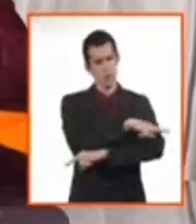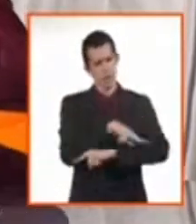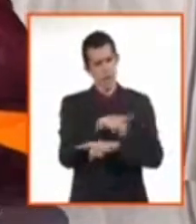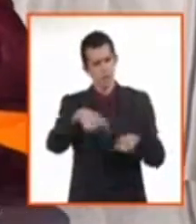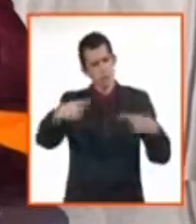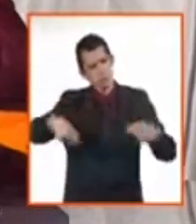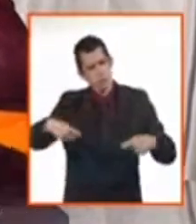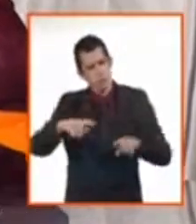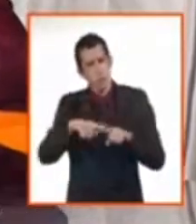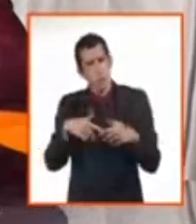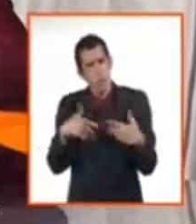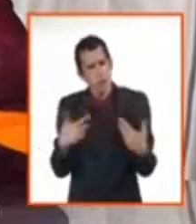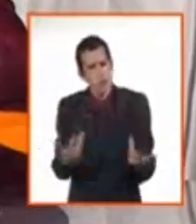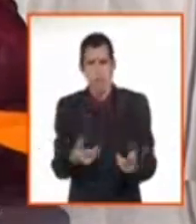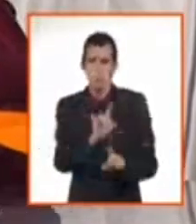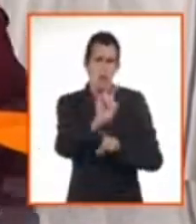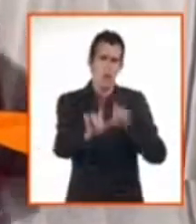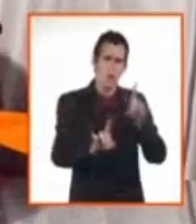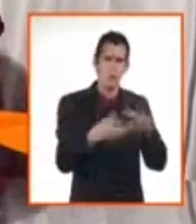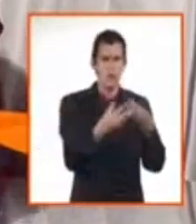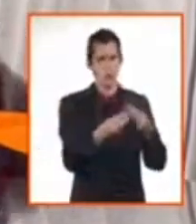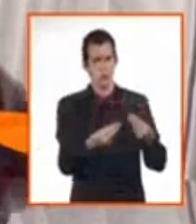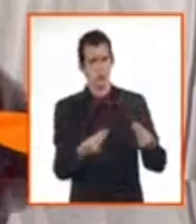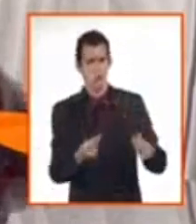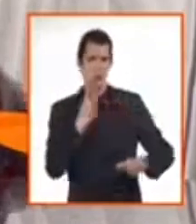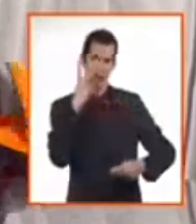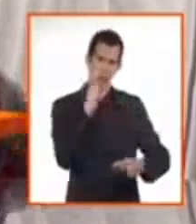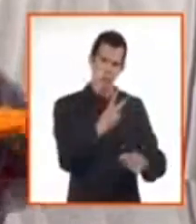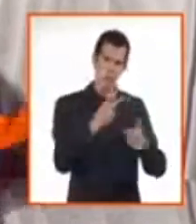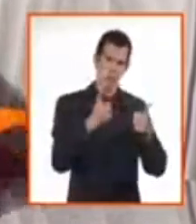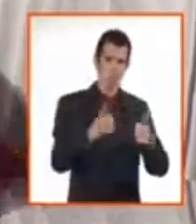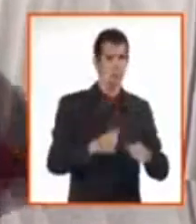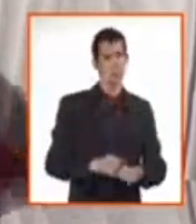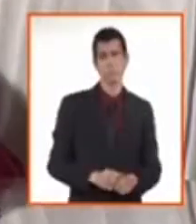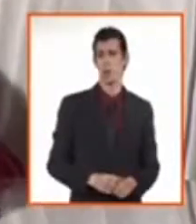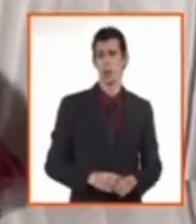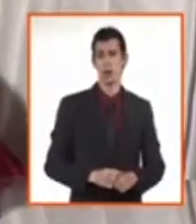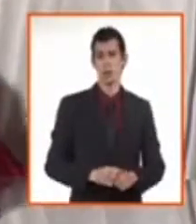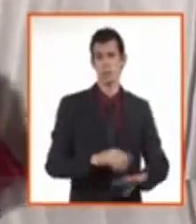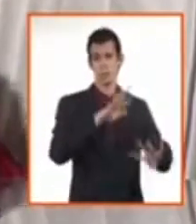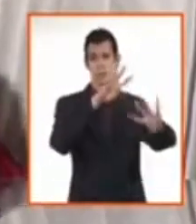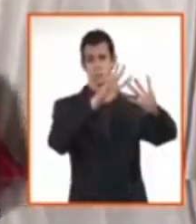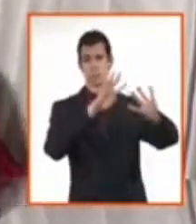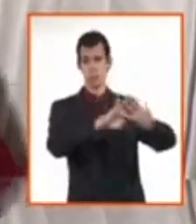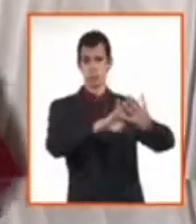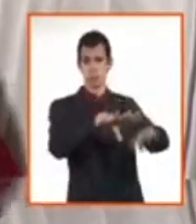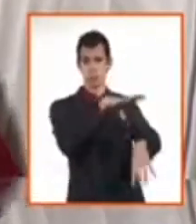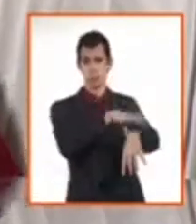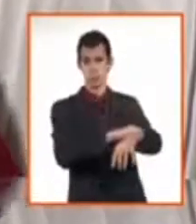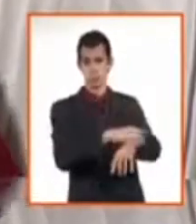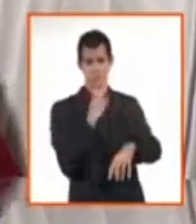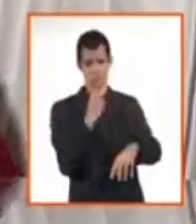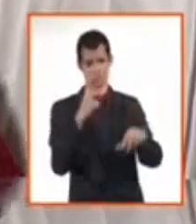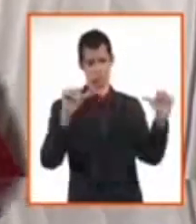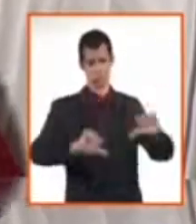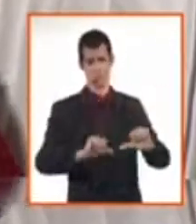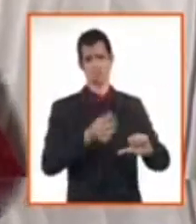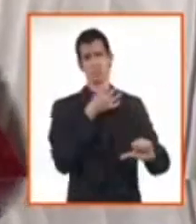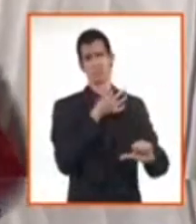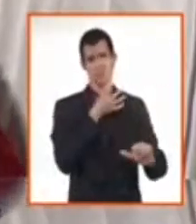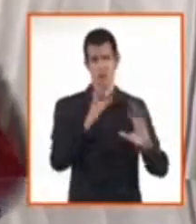mesa redonda ni telesur ni rusia today porque por cierto en telesur a estaba recibiendo en irán a